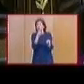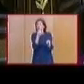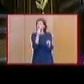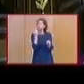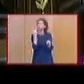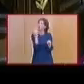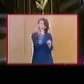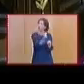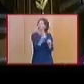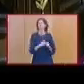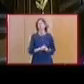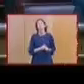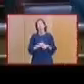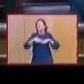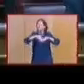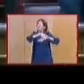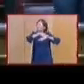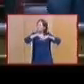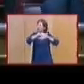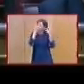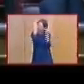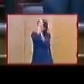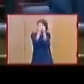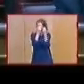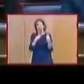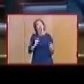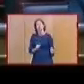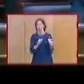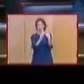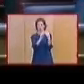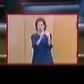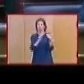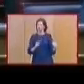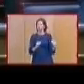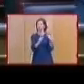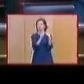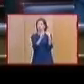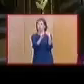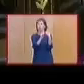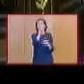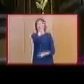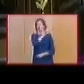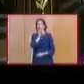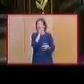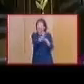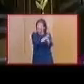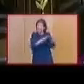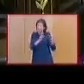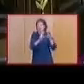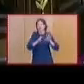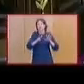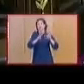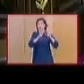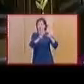Coincido sustancialmente con su reflexión. Coincido sustancialmente. Canarias son siete islas. Es una situación